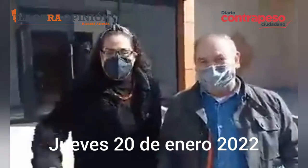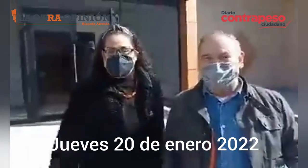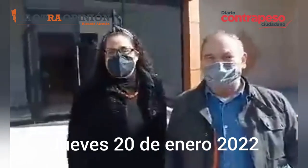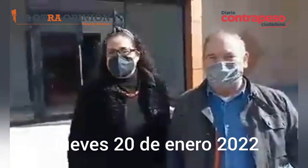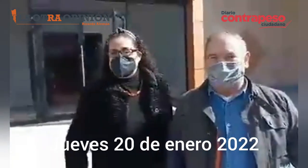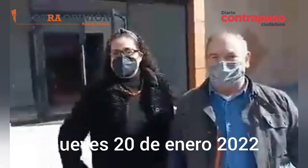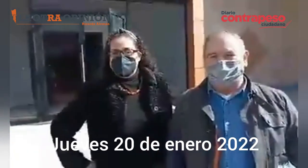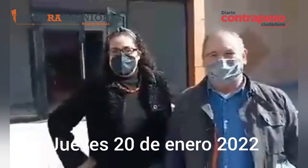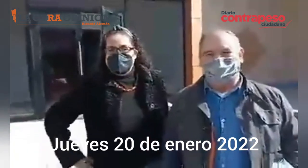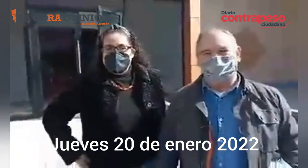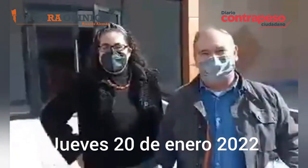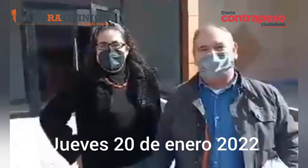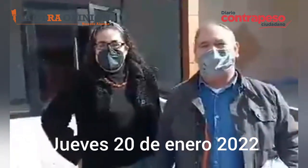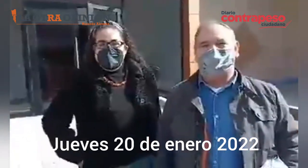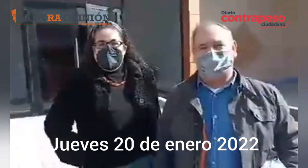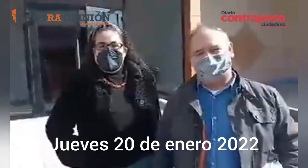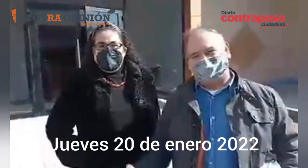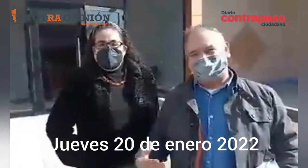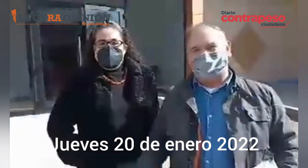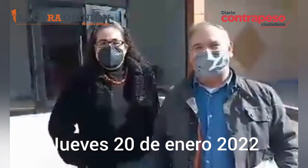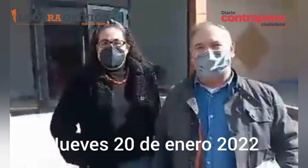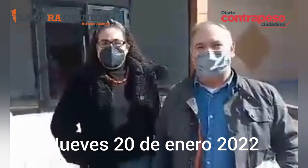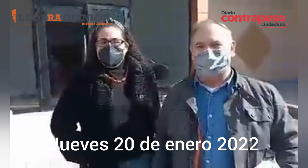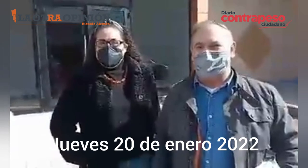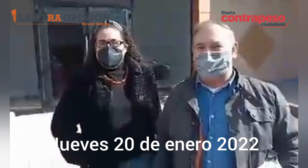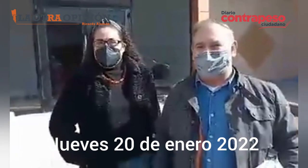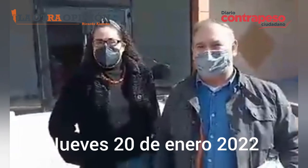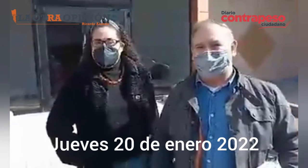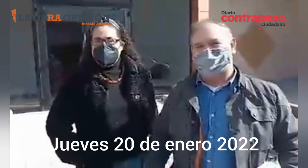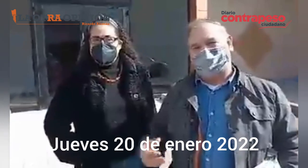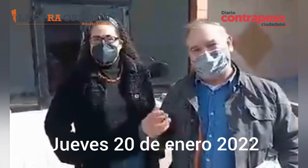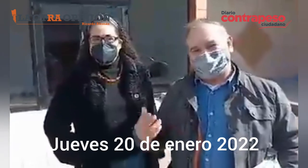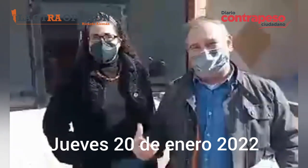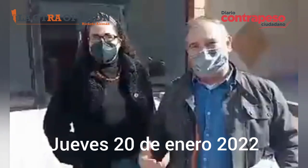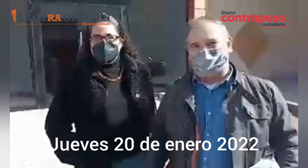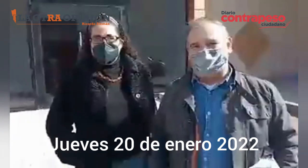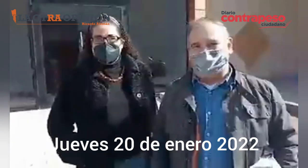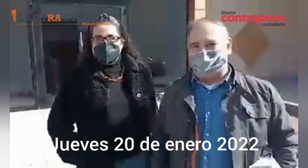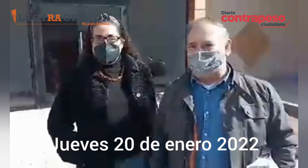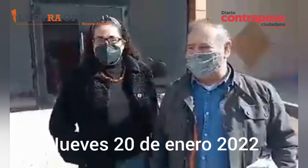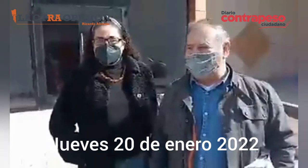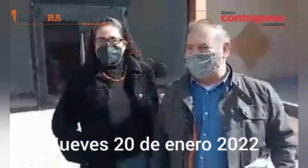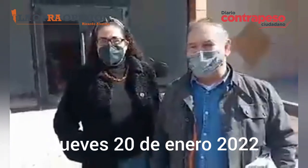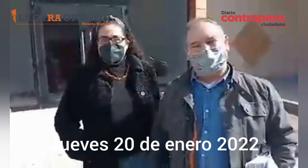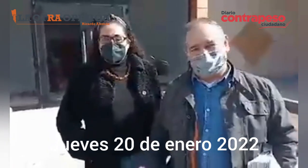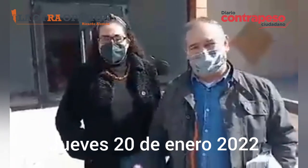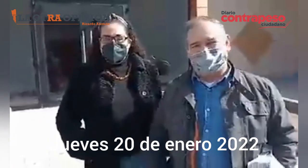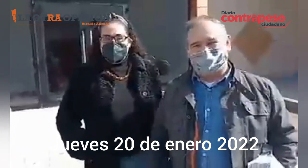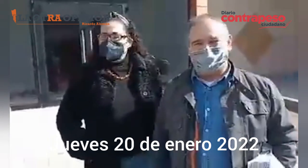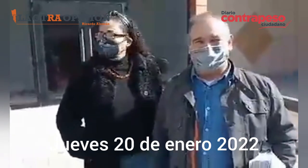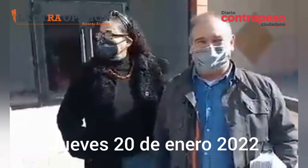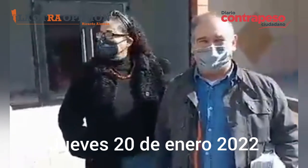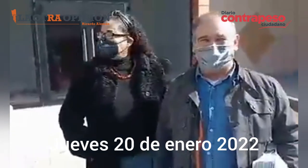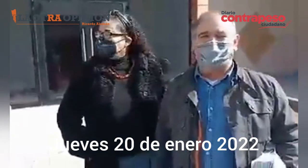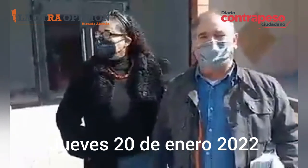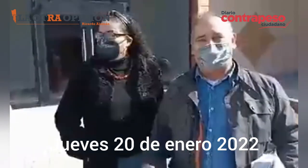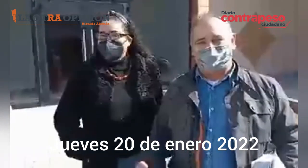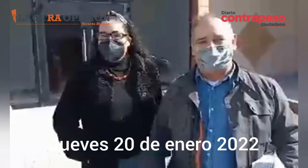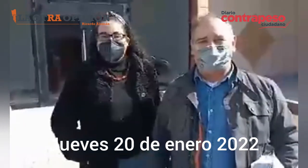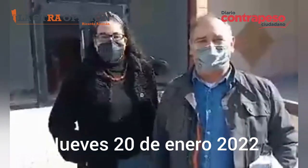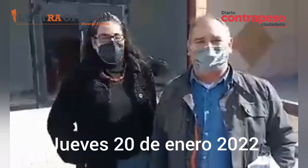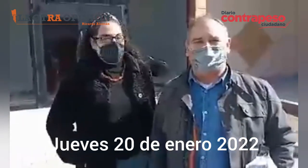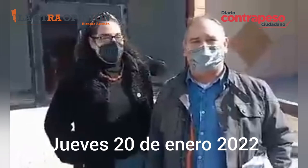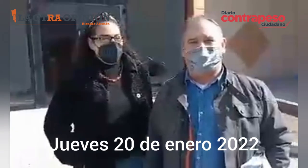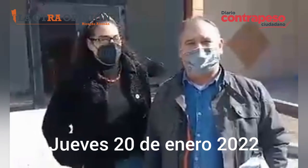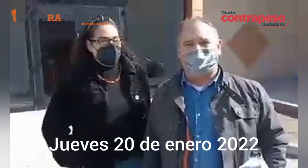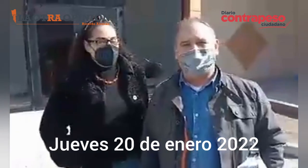oficina. Se negaron a salir a atendernos, compareció la funcionaria actuaria de la Junta